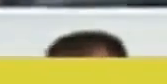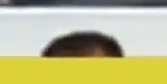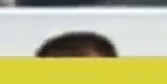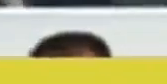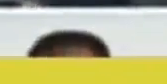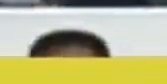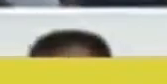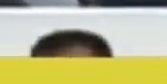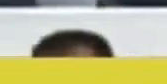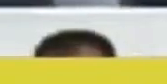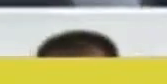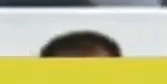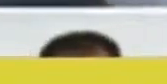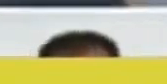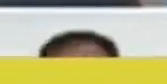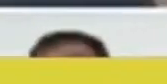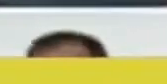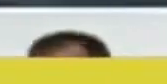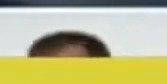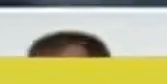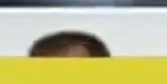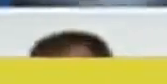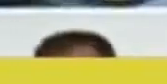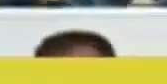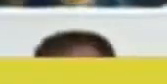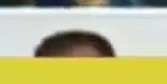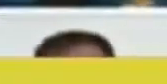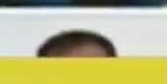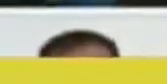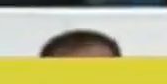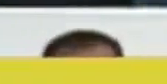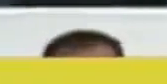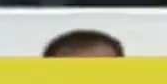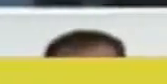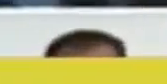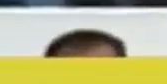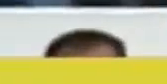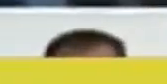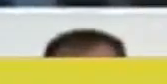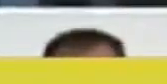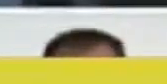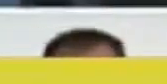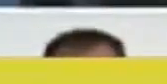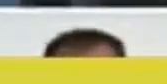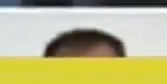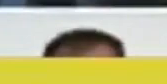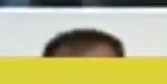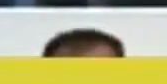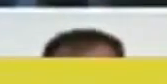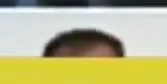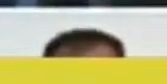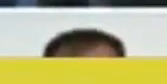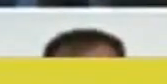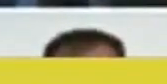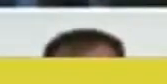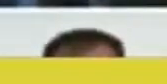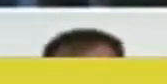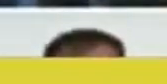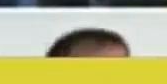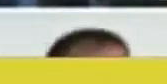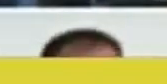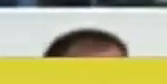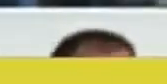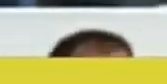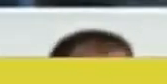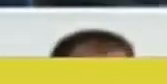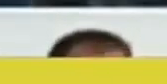Buenas tardes, ministro. Soy Andrea Rodríguez de la Agencia de Prensa AP. Señor, las autoridades cubanas y